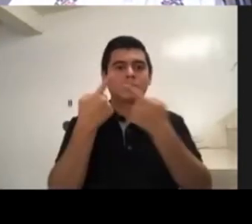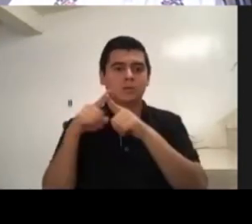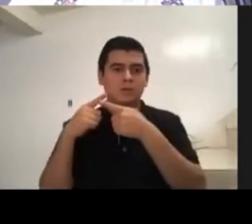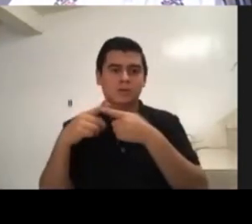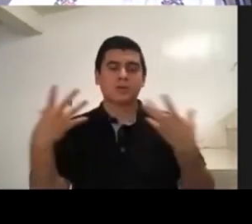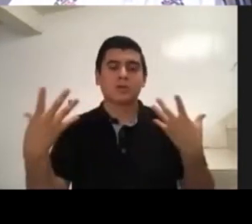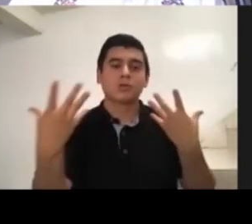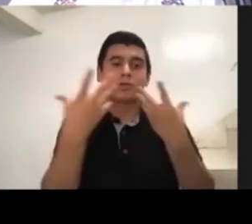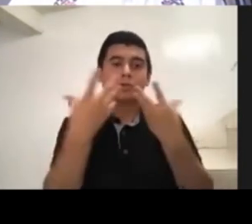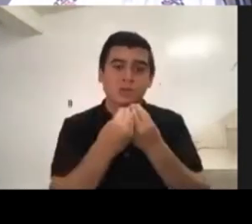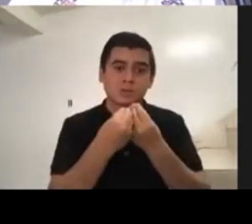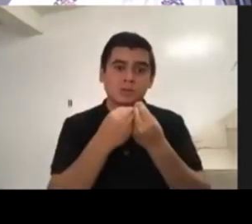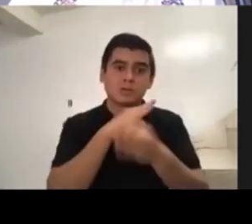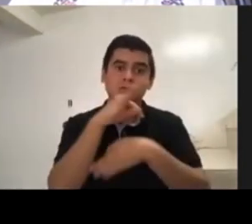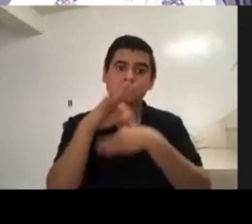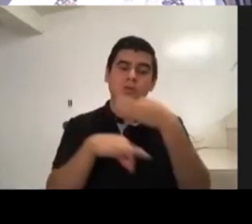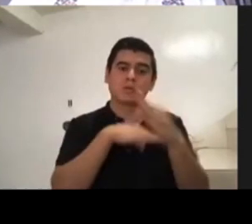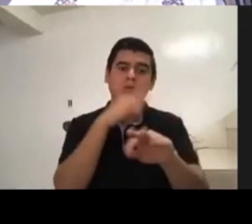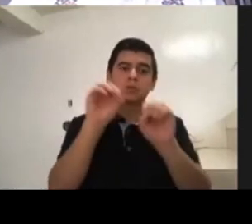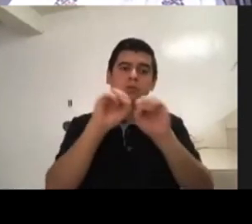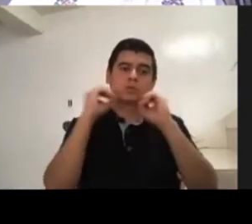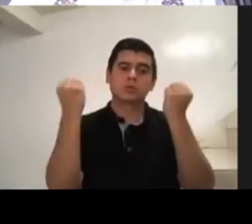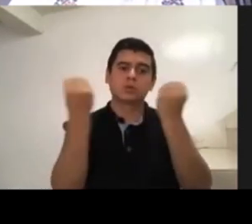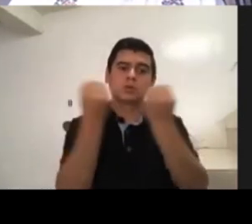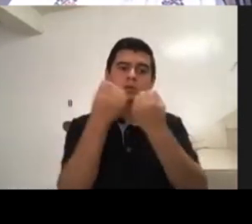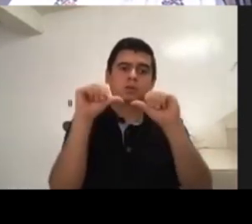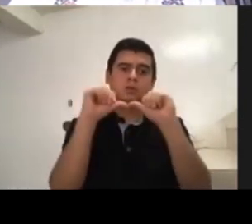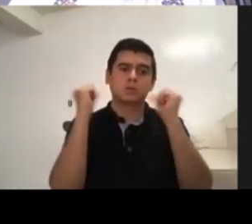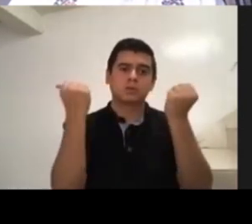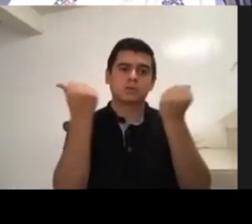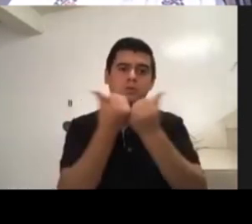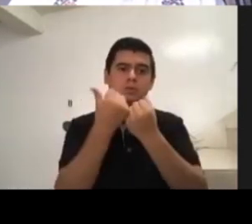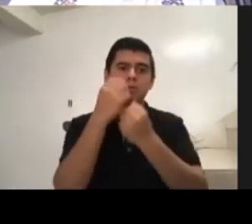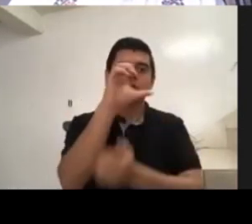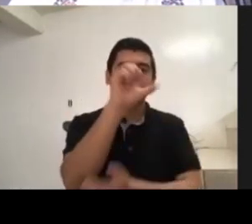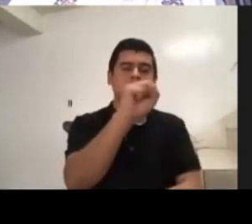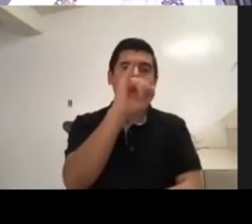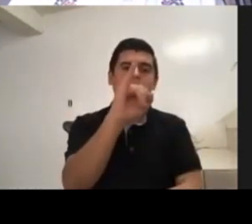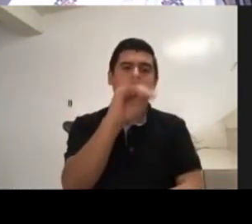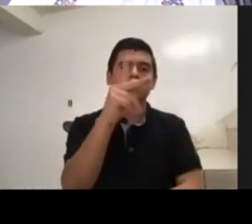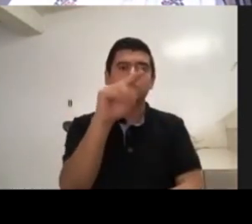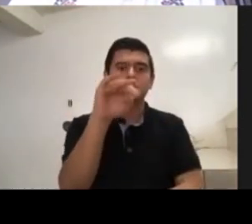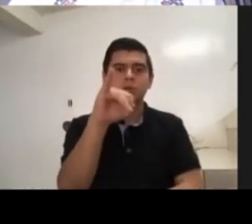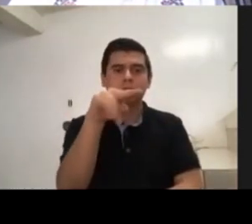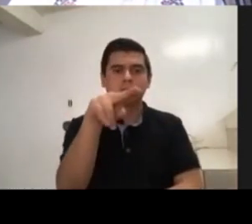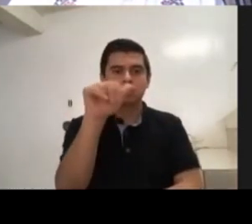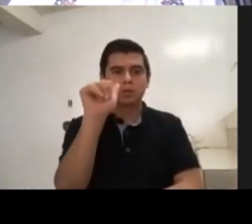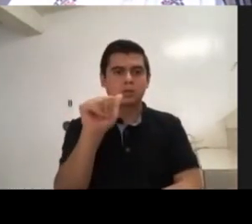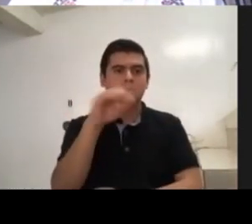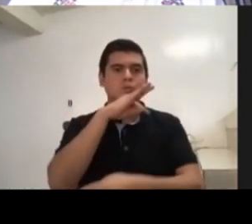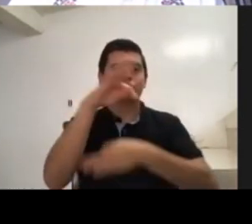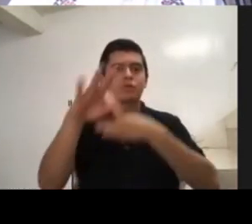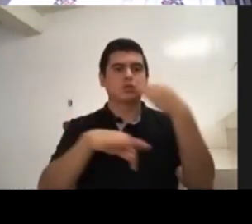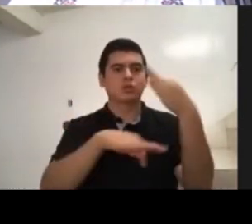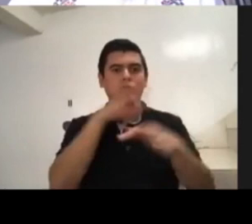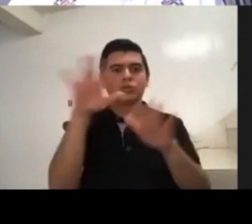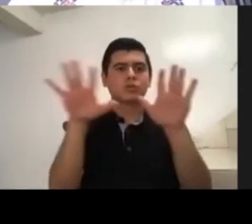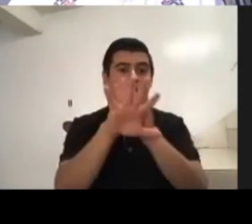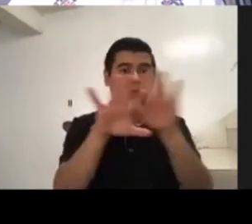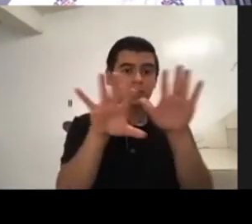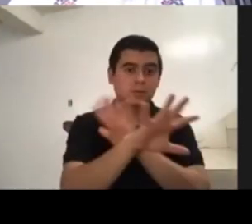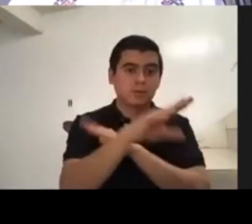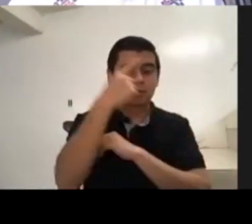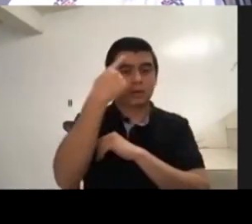los organismos y muy particularmente con CIPINA, convertirnos todas y todos en garantes